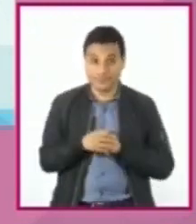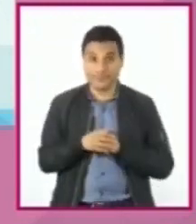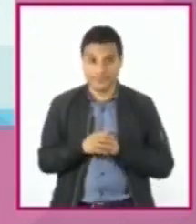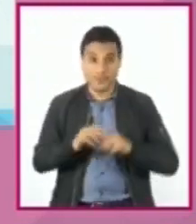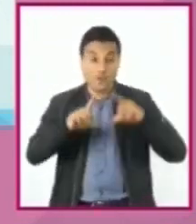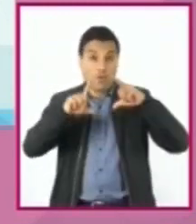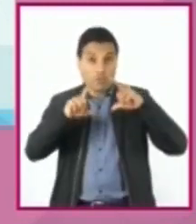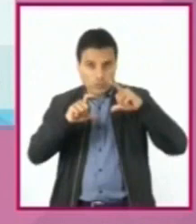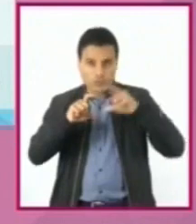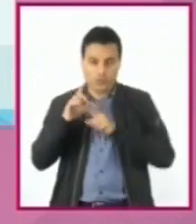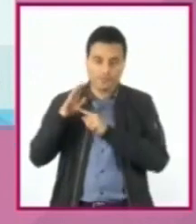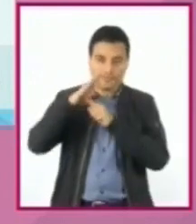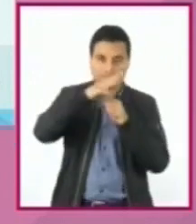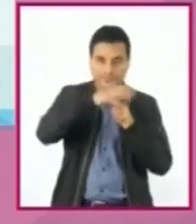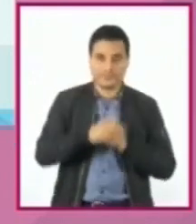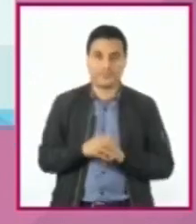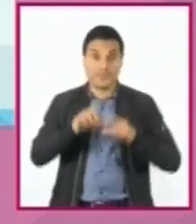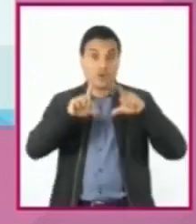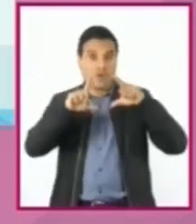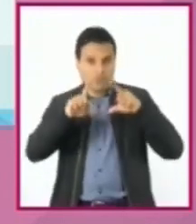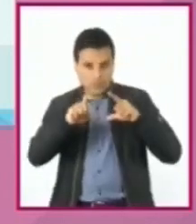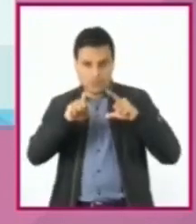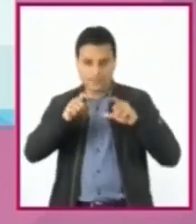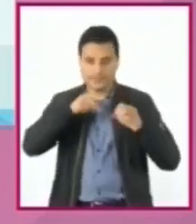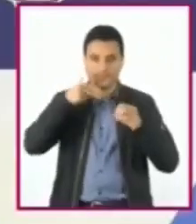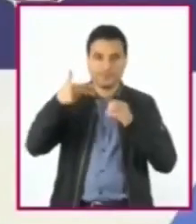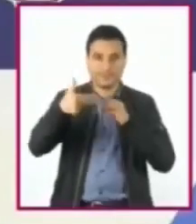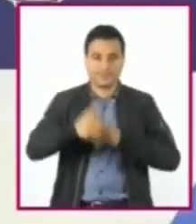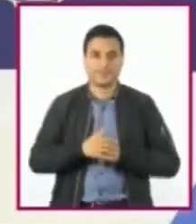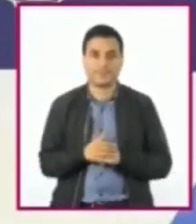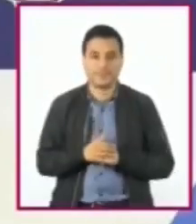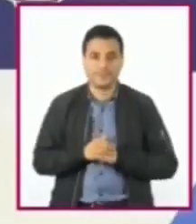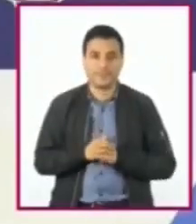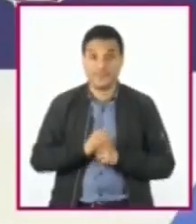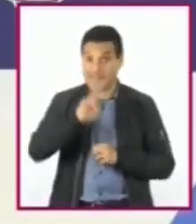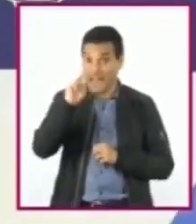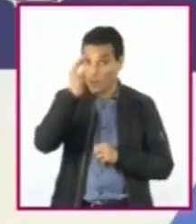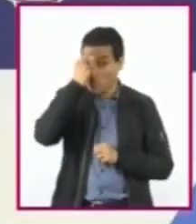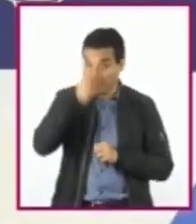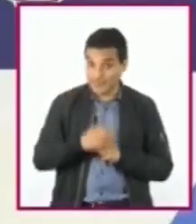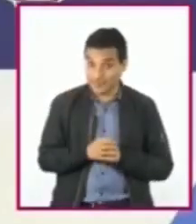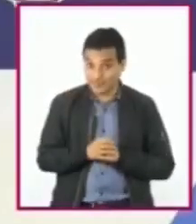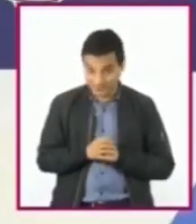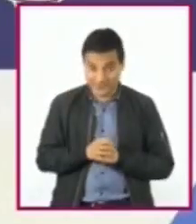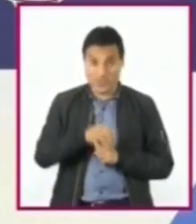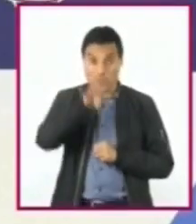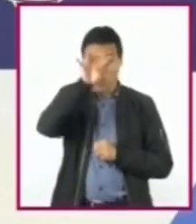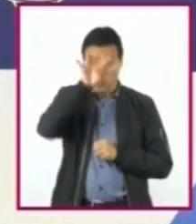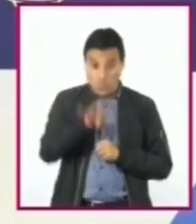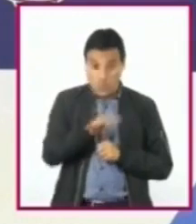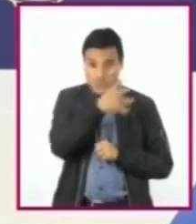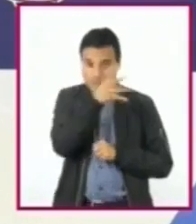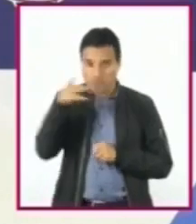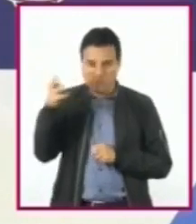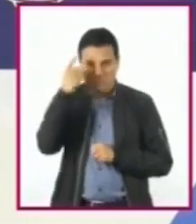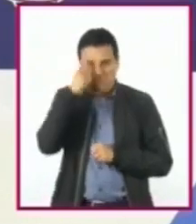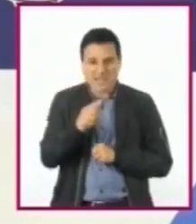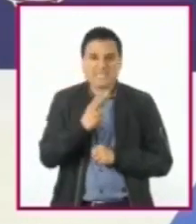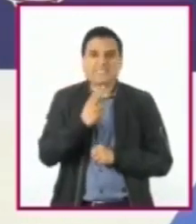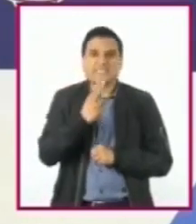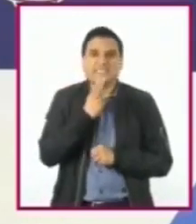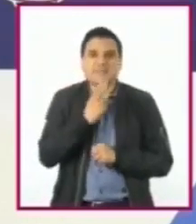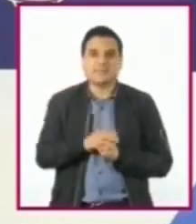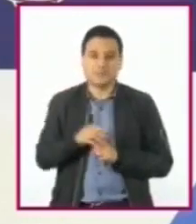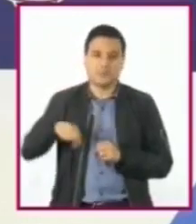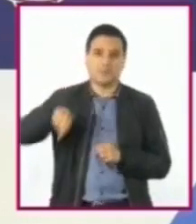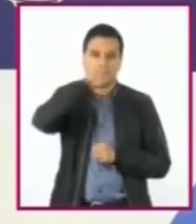las fotografías aéreas y las imágenes de satélite. Recuerden que el cuadro comparativo es una estrategia que